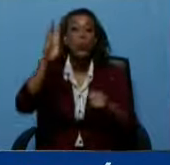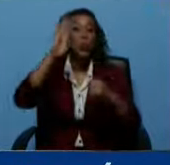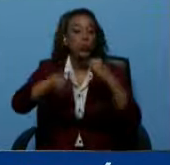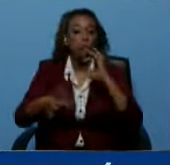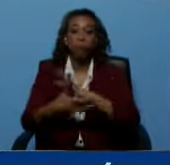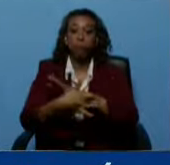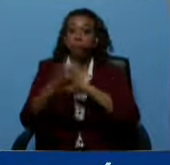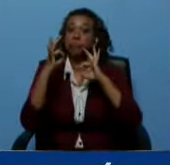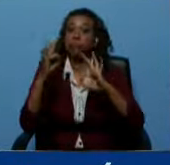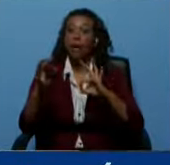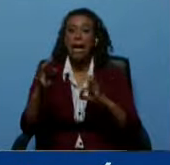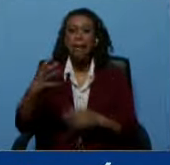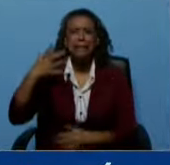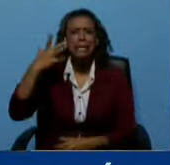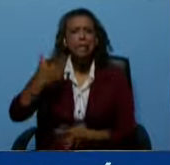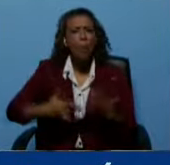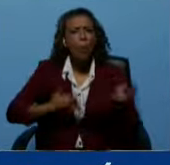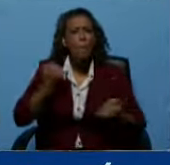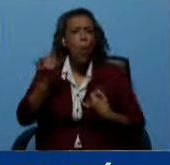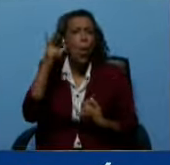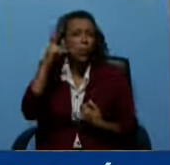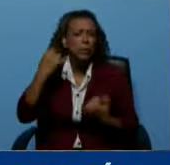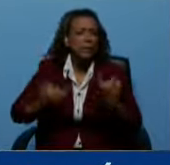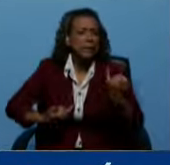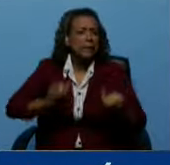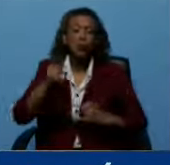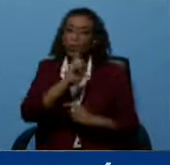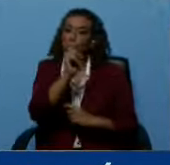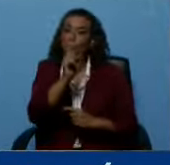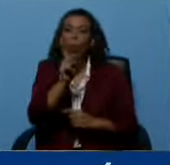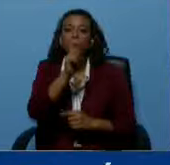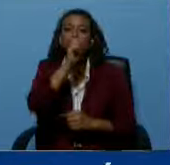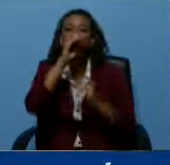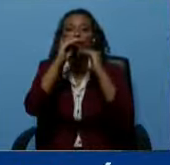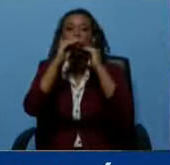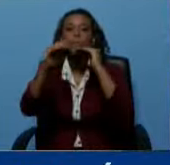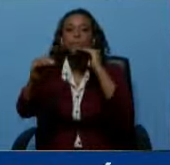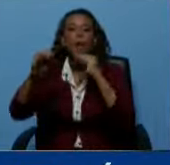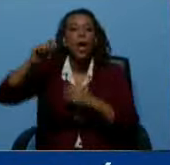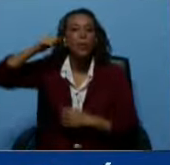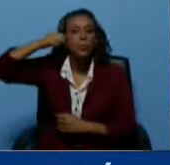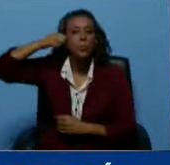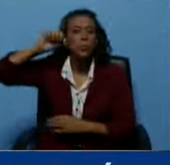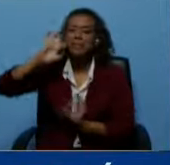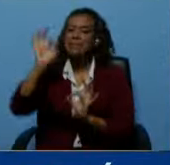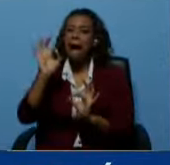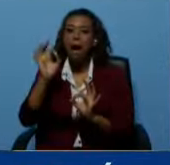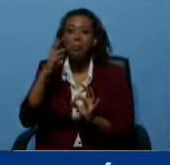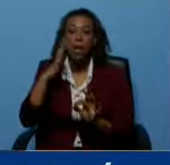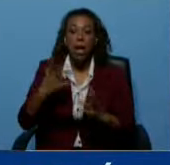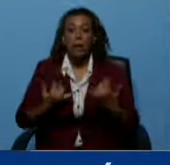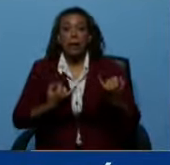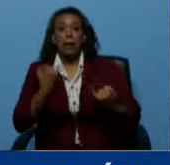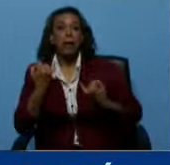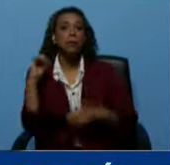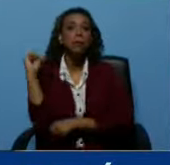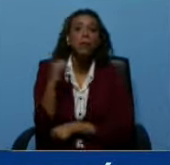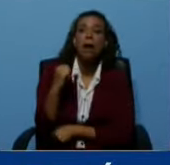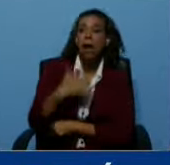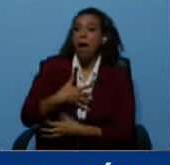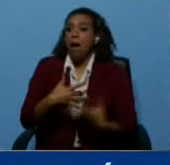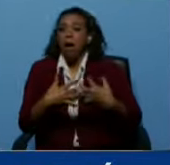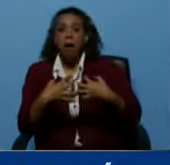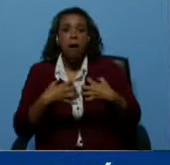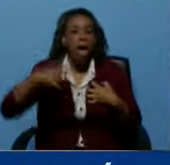generación. Estos equipos, ¿no?, de última generación nos ayudan a mitigar lo que es el sonido, ya que estos pacientes son altamente